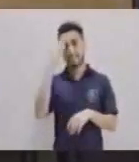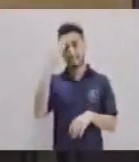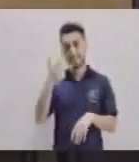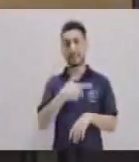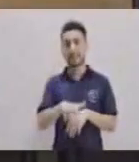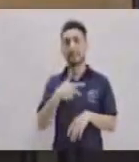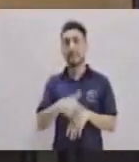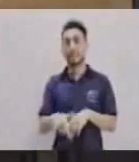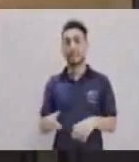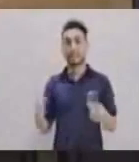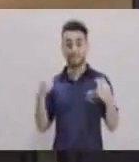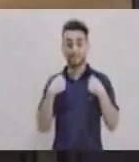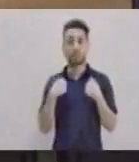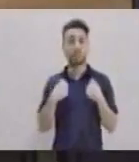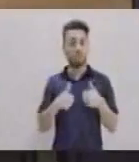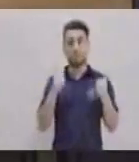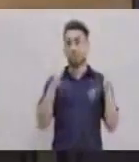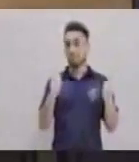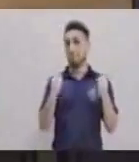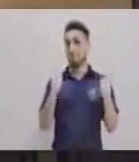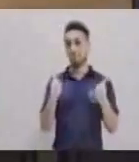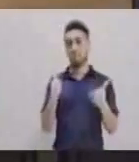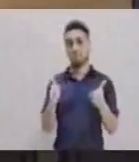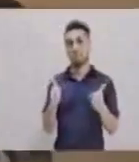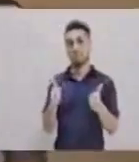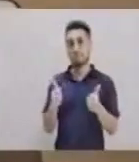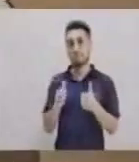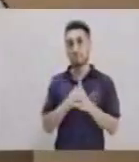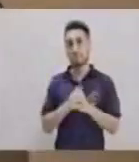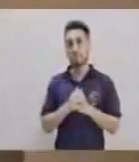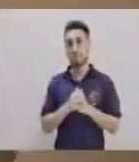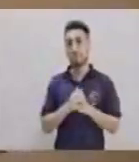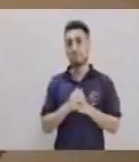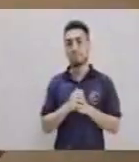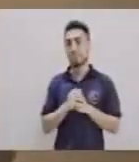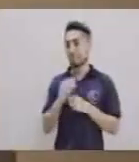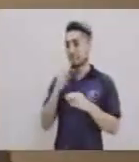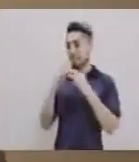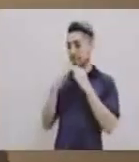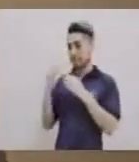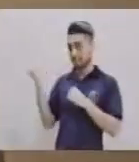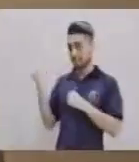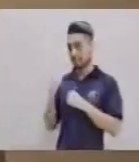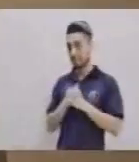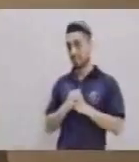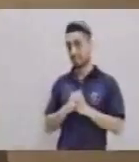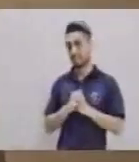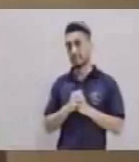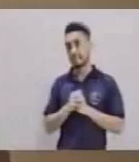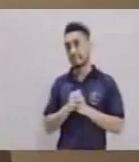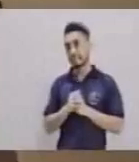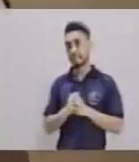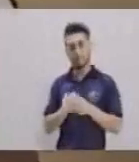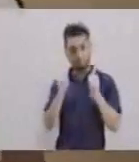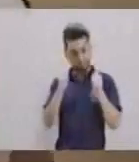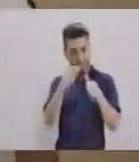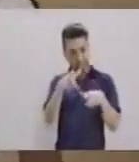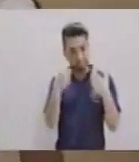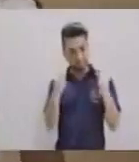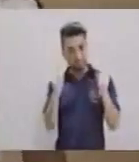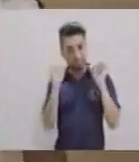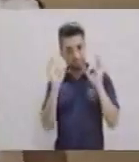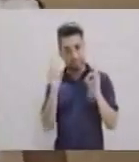Buenas tardes, yo estoy muy bien. Raf Mugmuka Tenampajata, buen